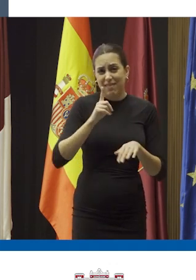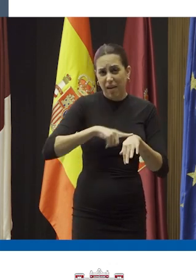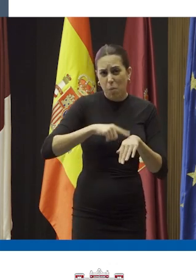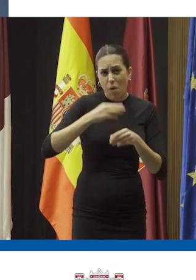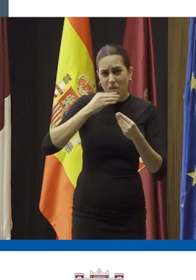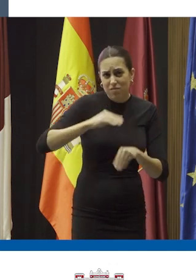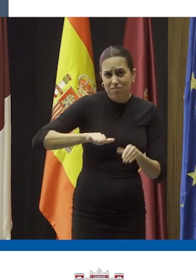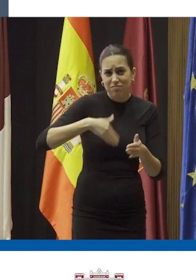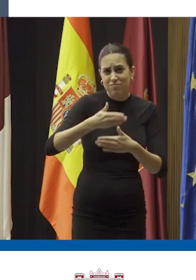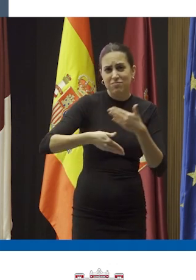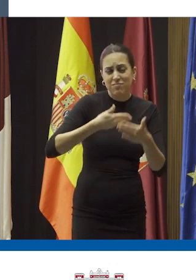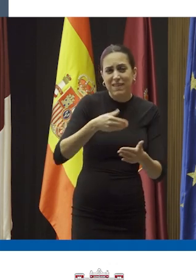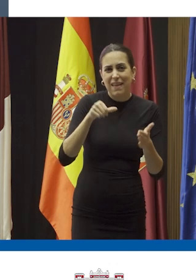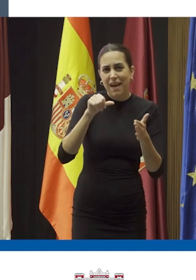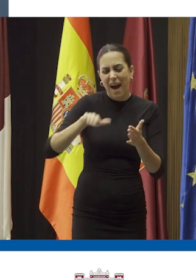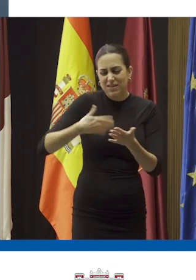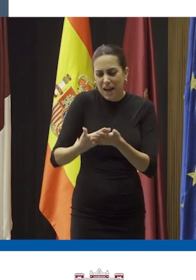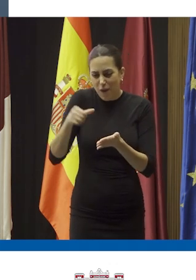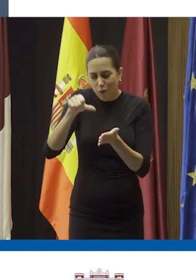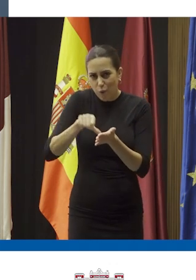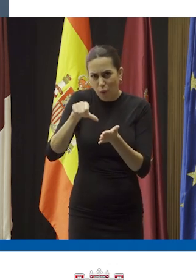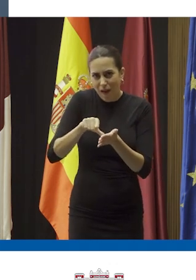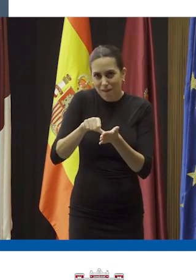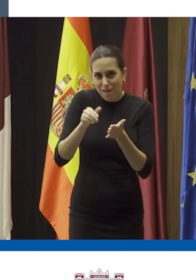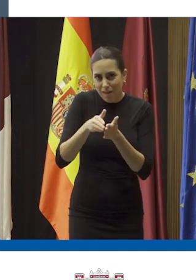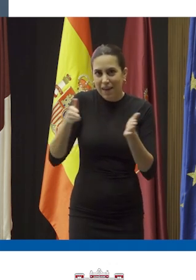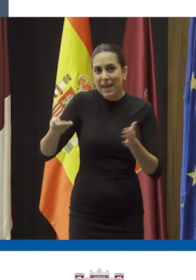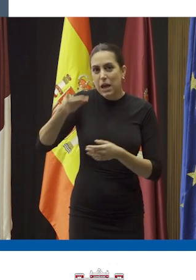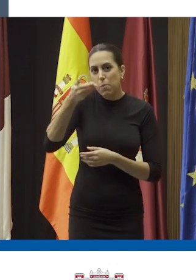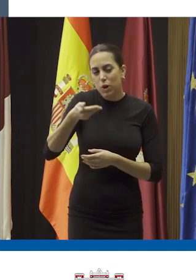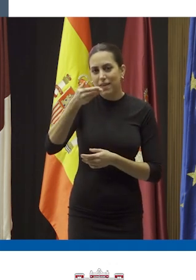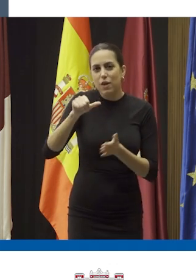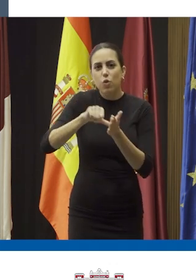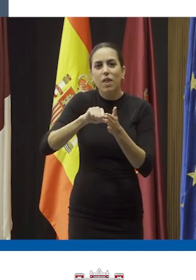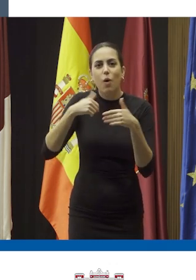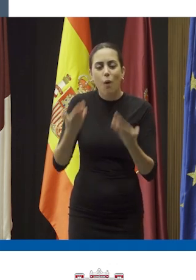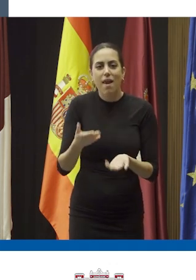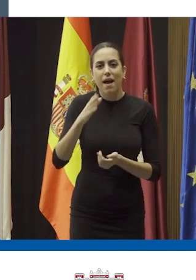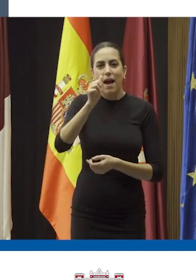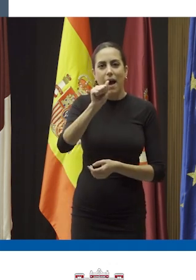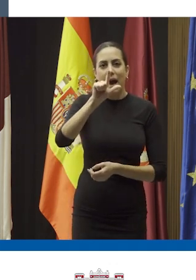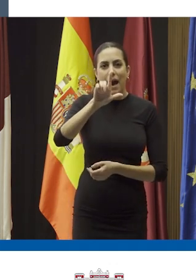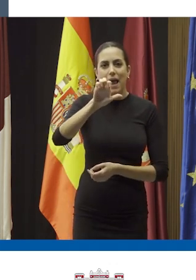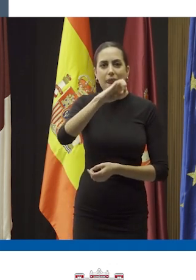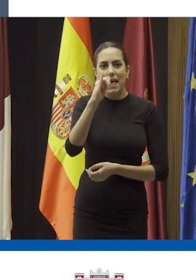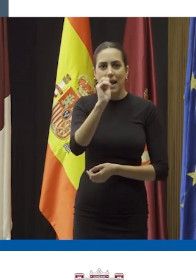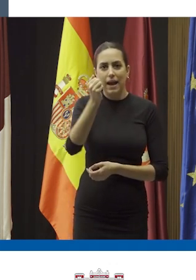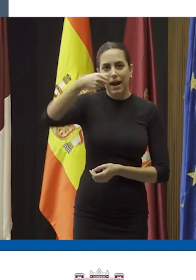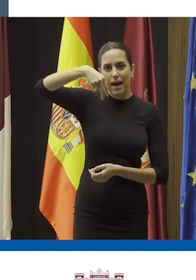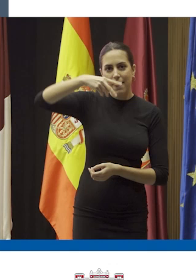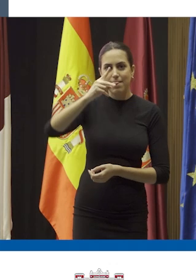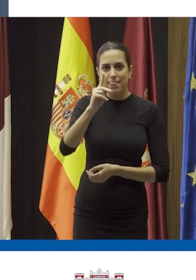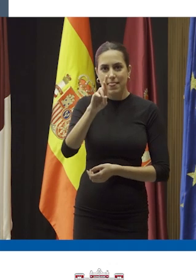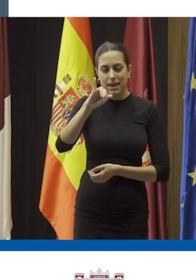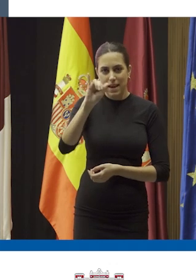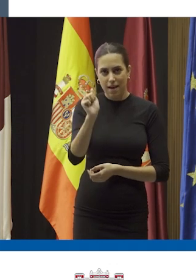por su influjo, por su importancia, que fue la Alejandría griega. La Alejandría griega, egipcia,